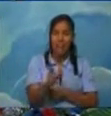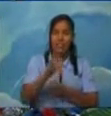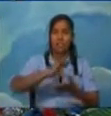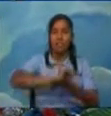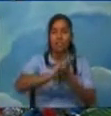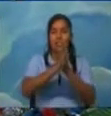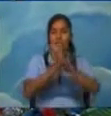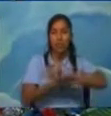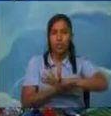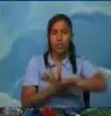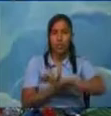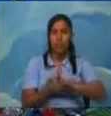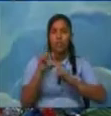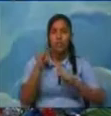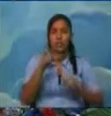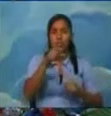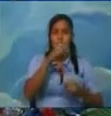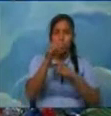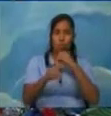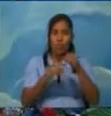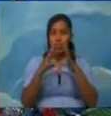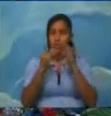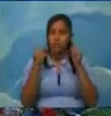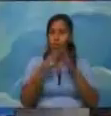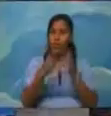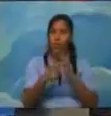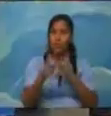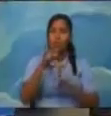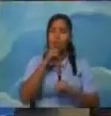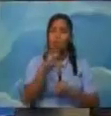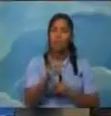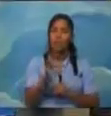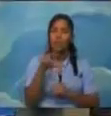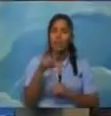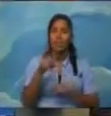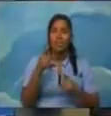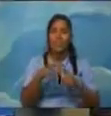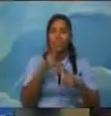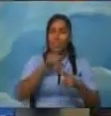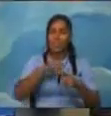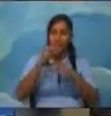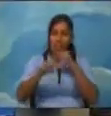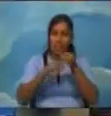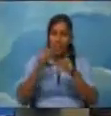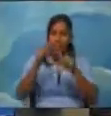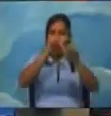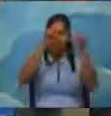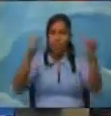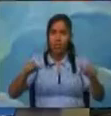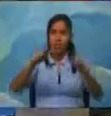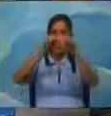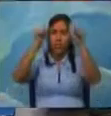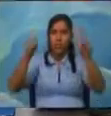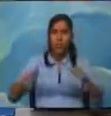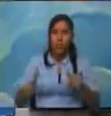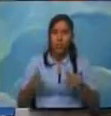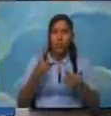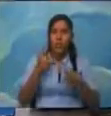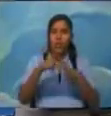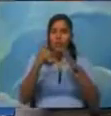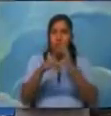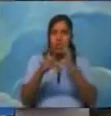destruidos. Si ustedes hacen esa cosa mala de estar fabricando dioses, de estar haciendo